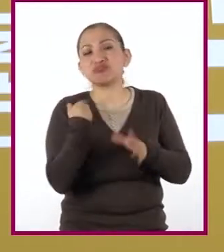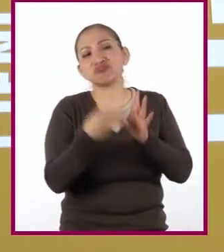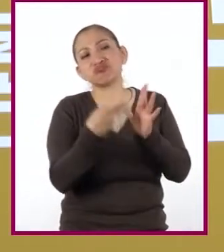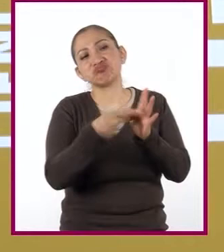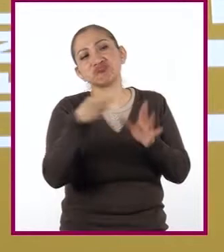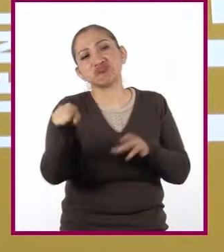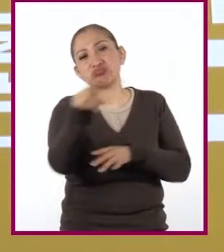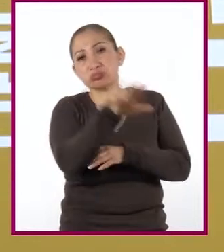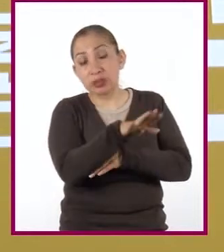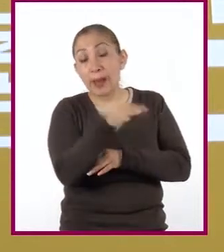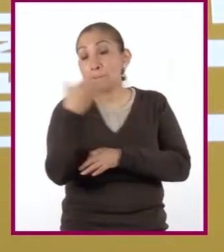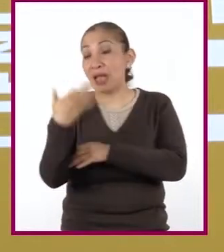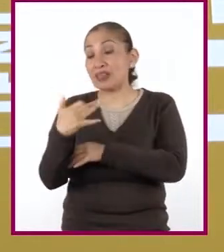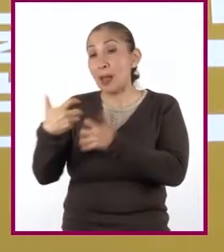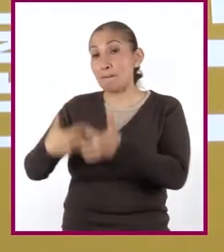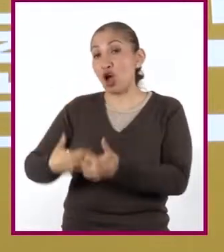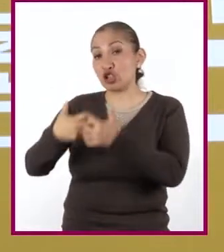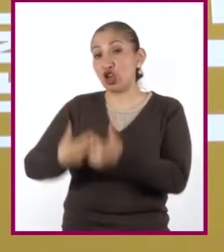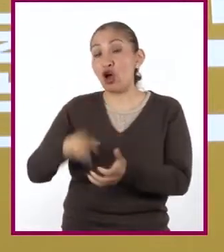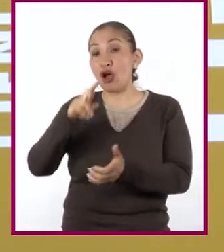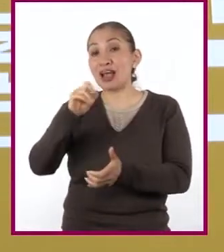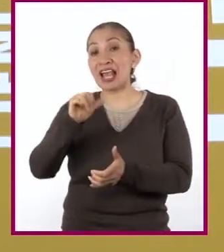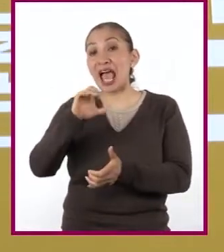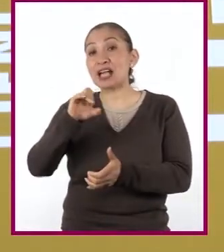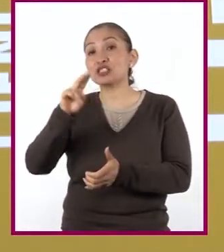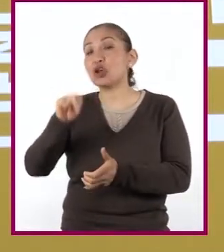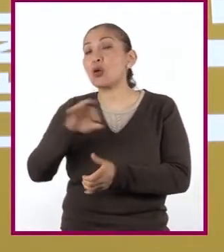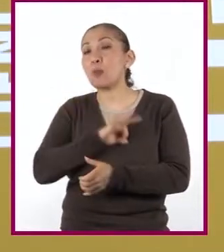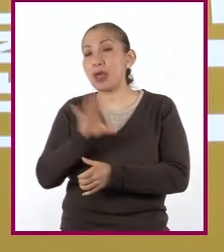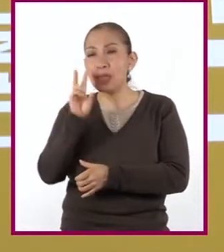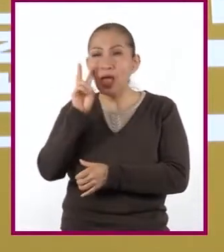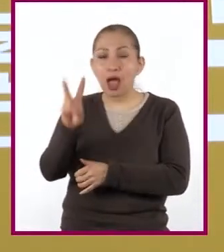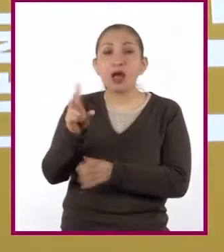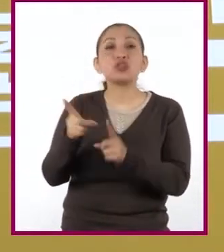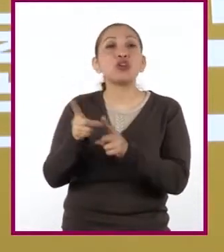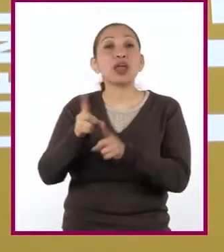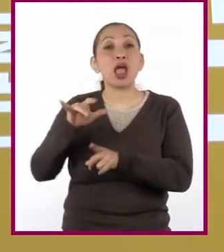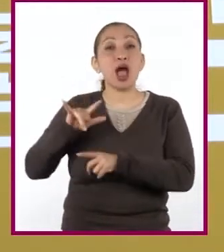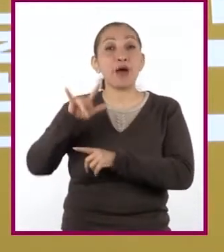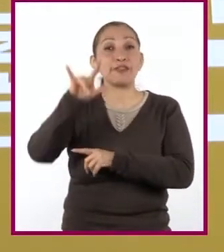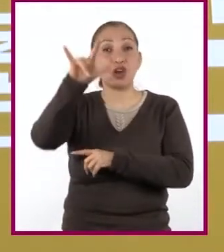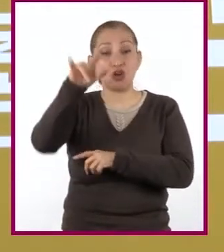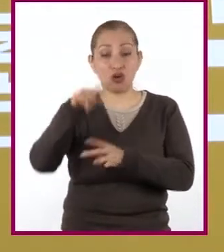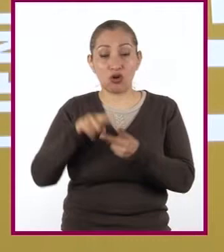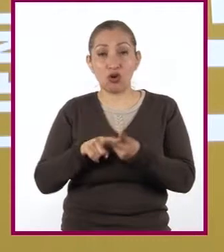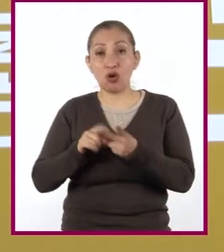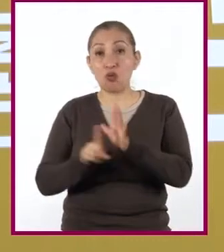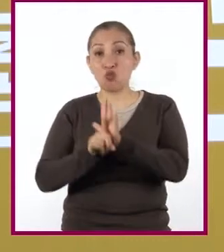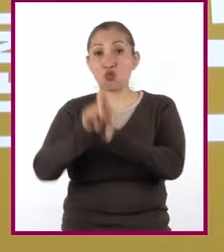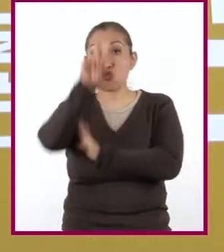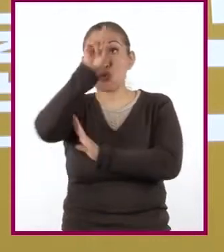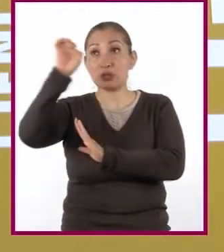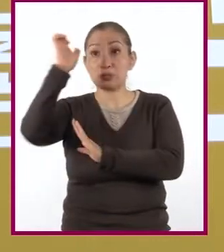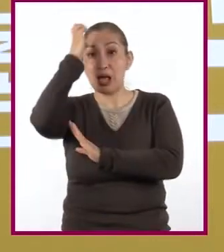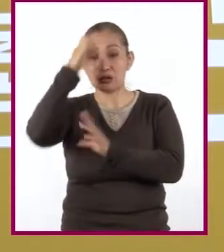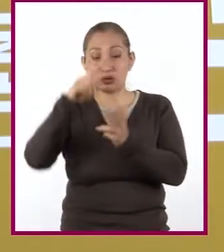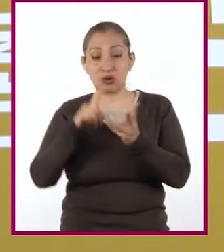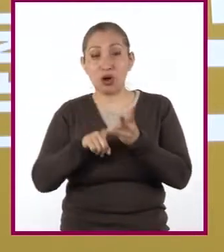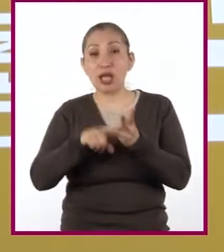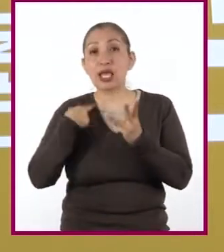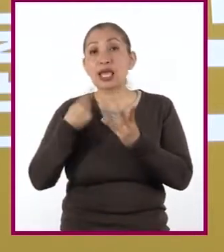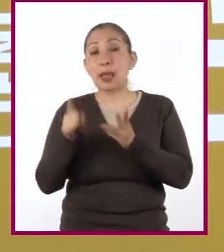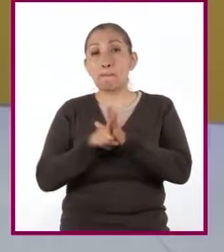comunes, mientras que los motores de reacción se pueden encontrar en los aviones, cohetes espaciales y